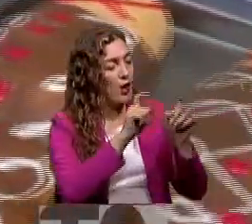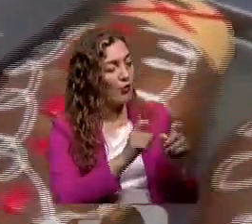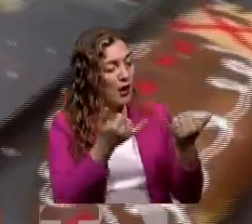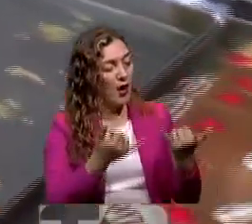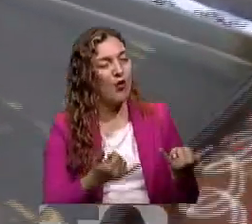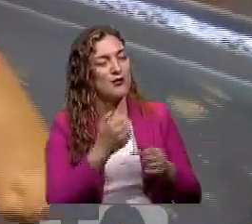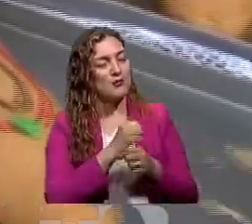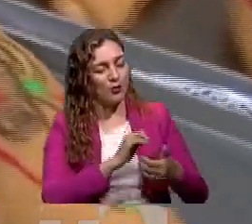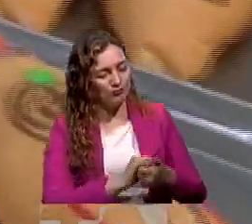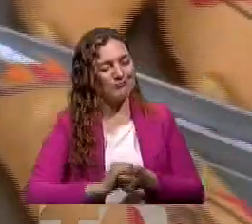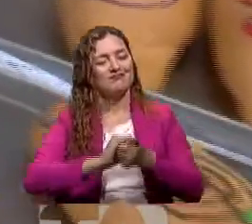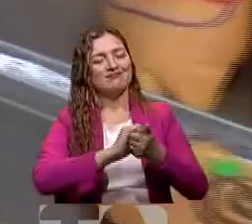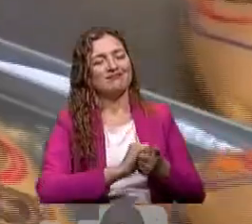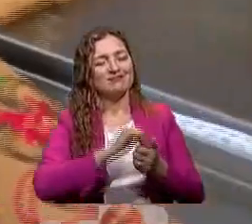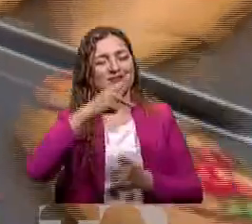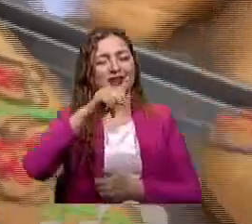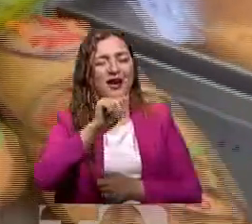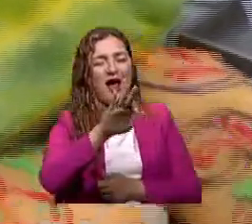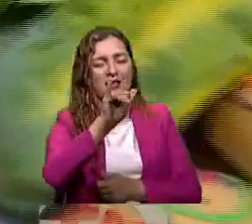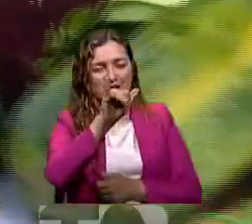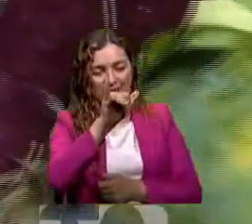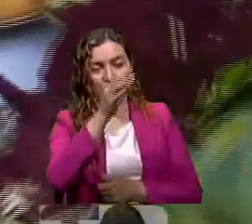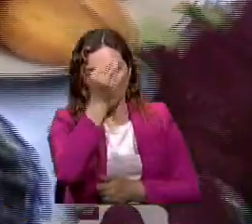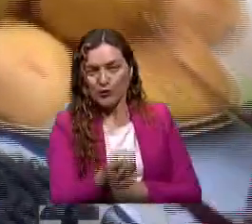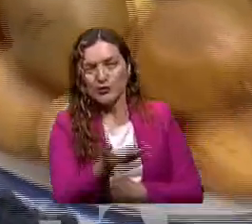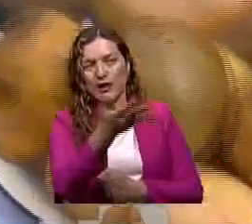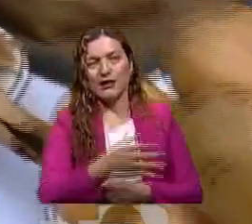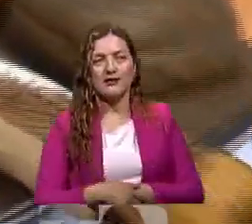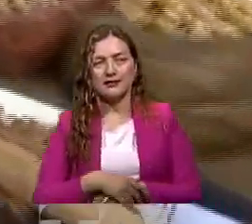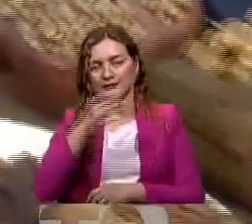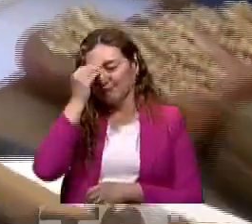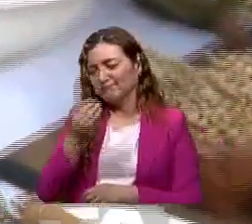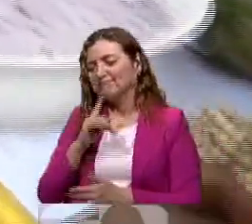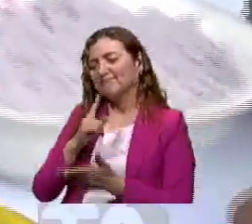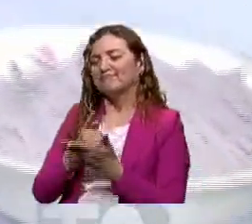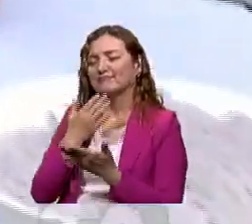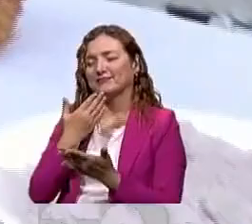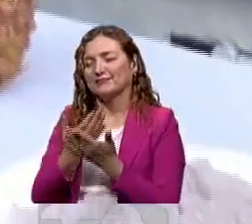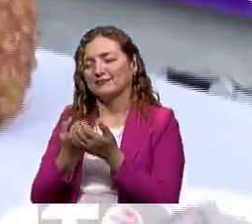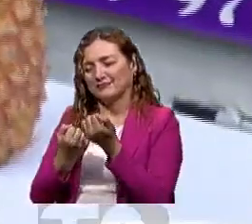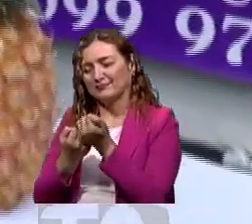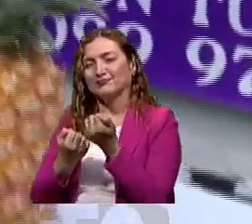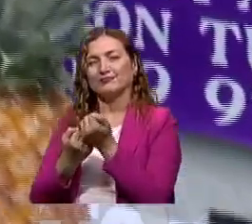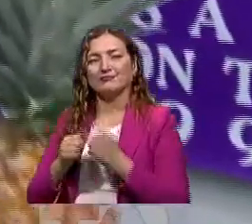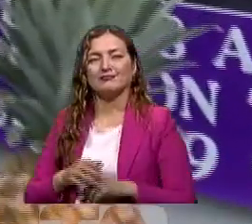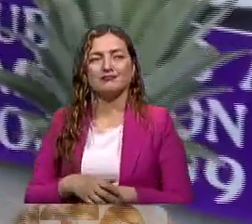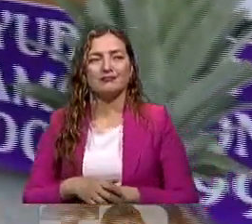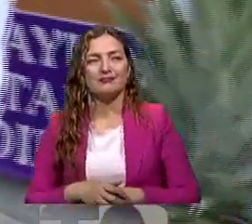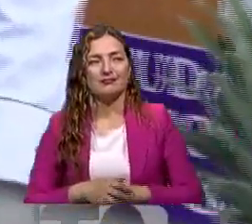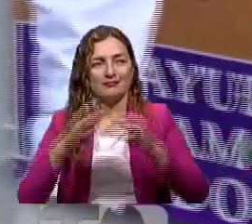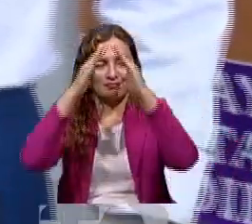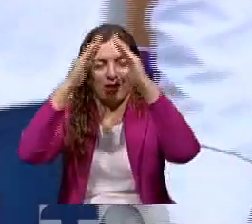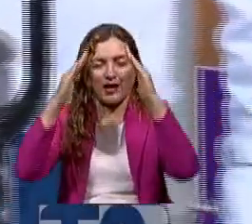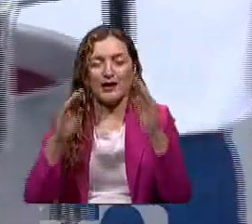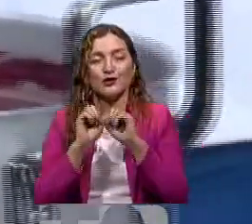esta jornada solidaria. Mi querida Katy, muy buenos días. Así es, muy buenos días. Gracias por apoyar la causa social que